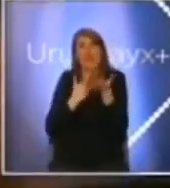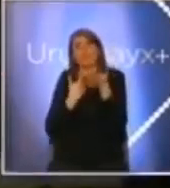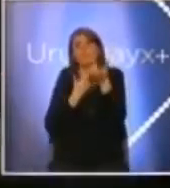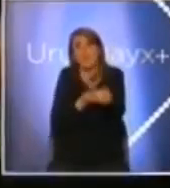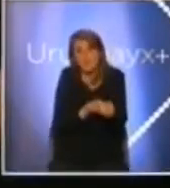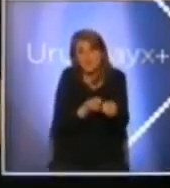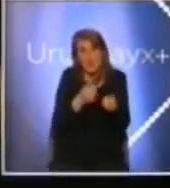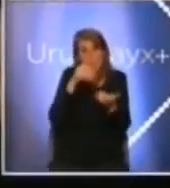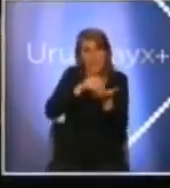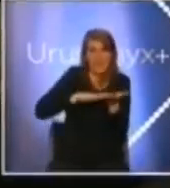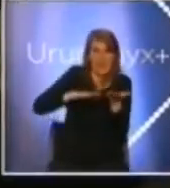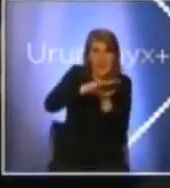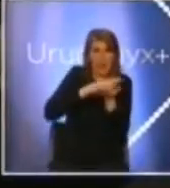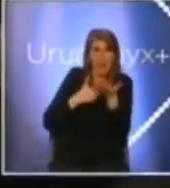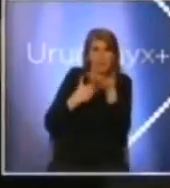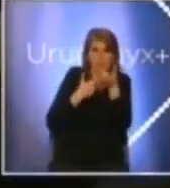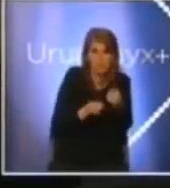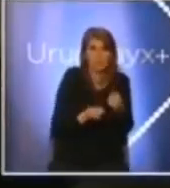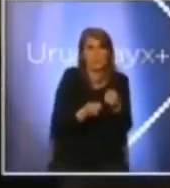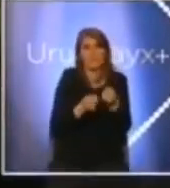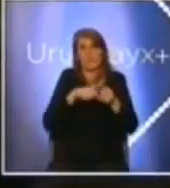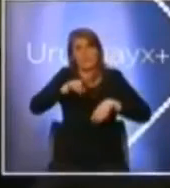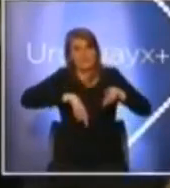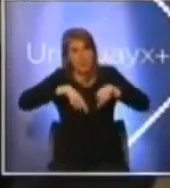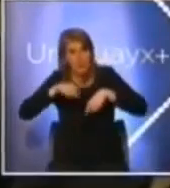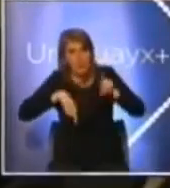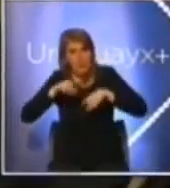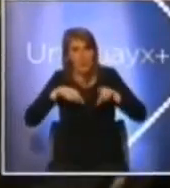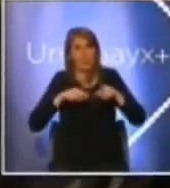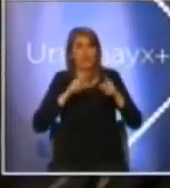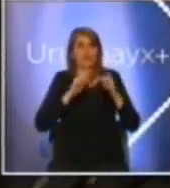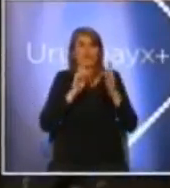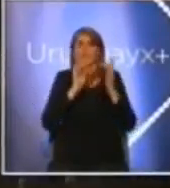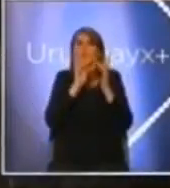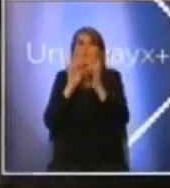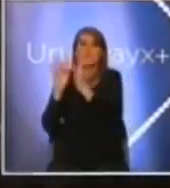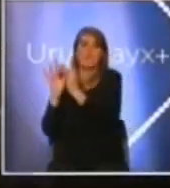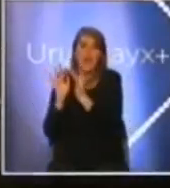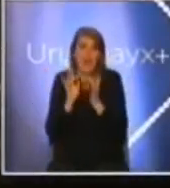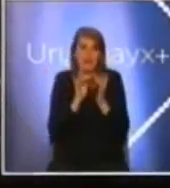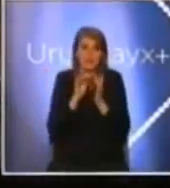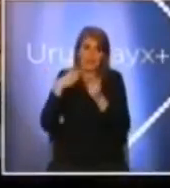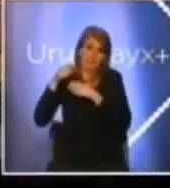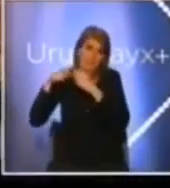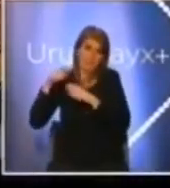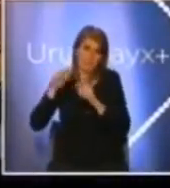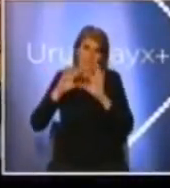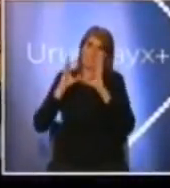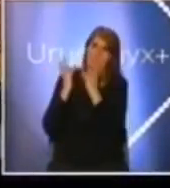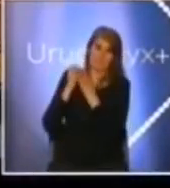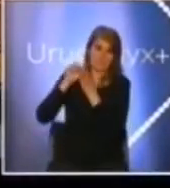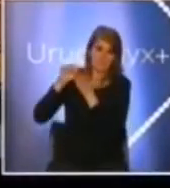mercados en gestión y también con contactos en los mercados globales. En el